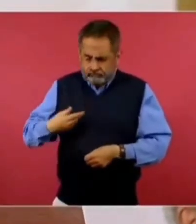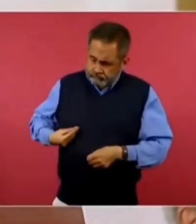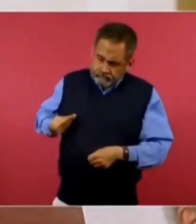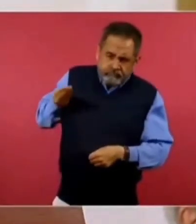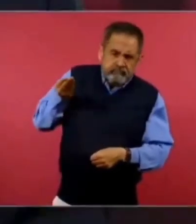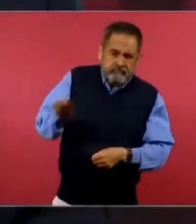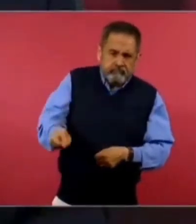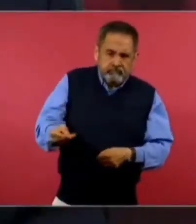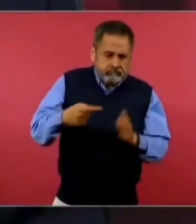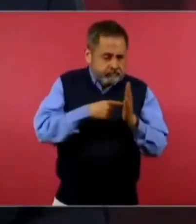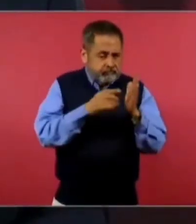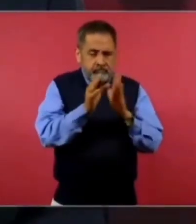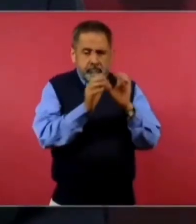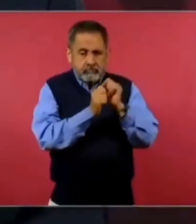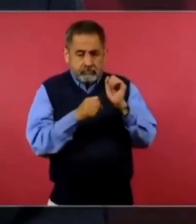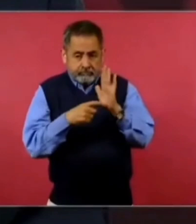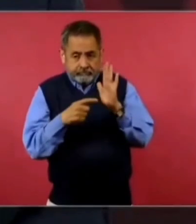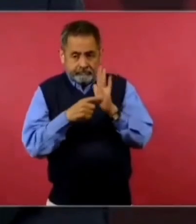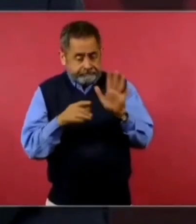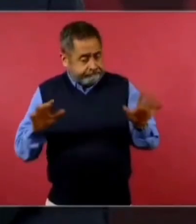a la Constitución.